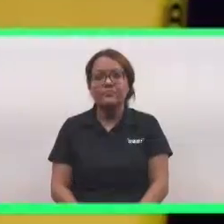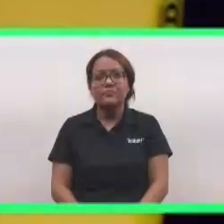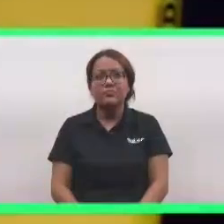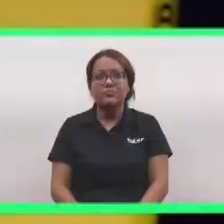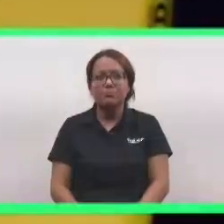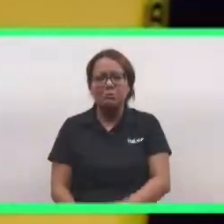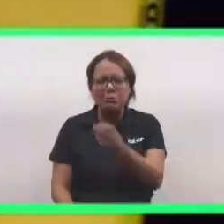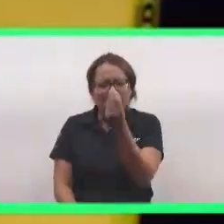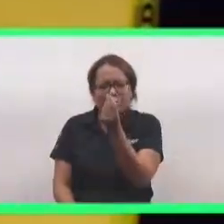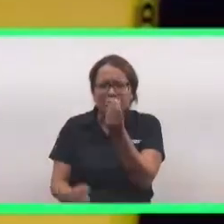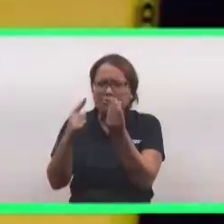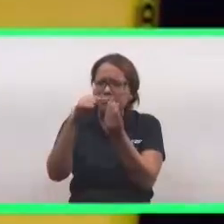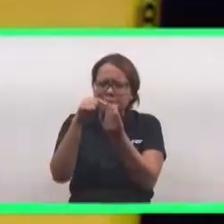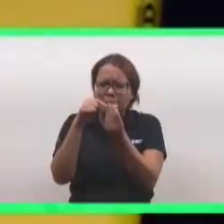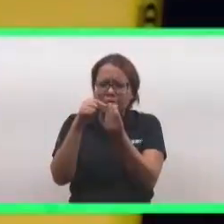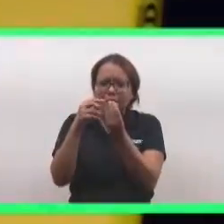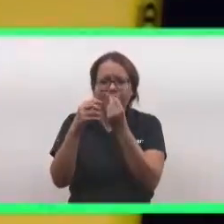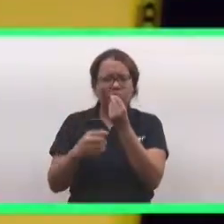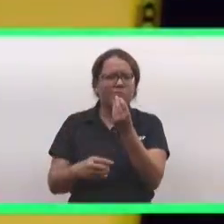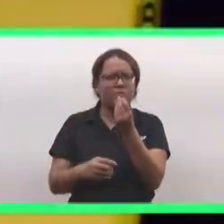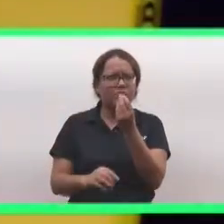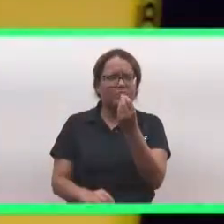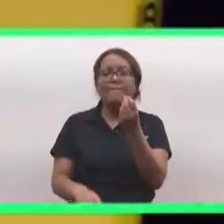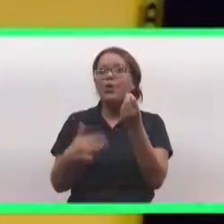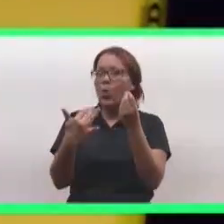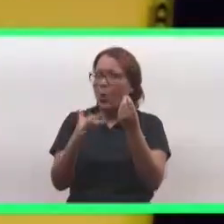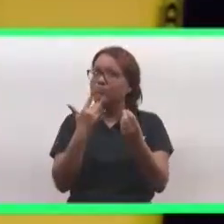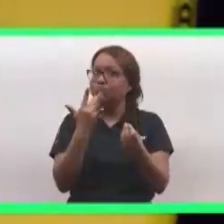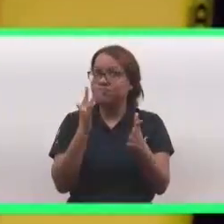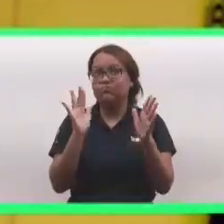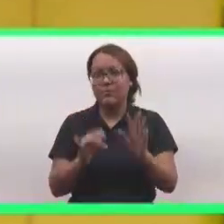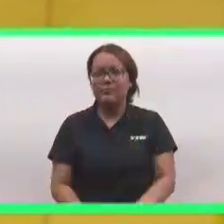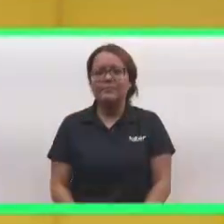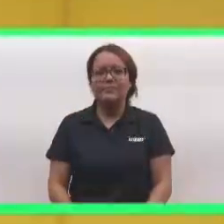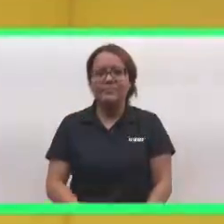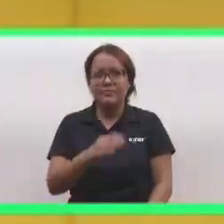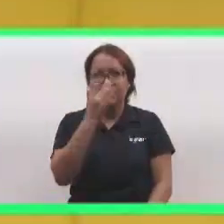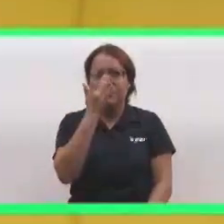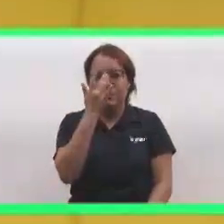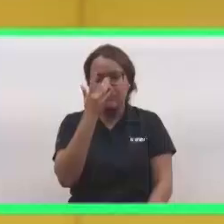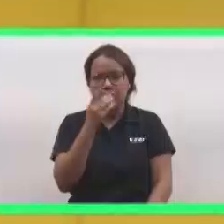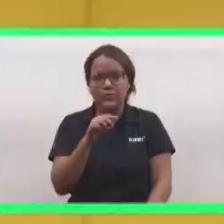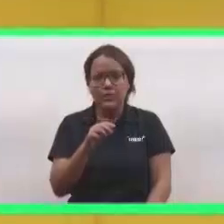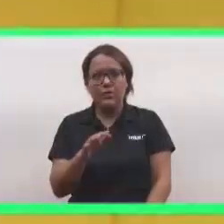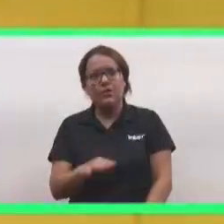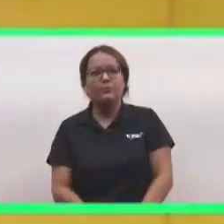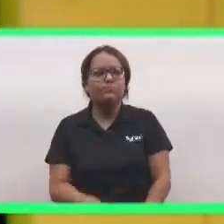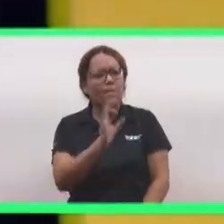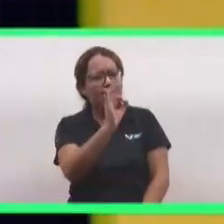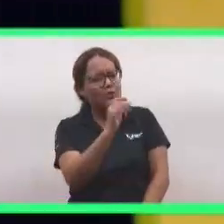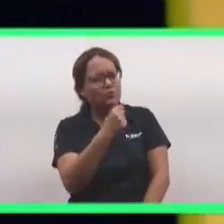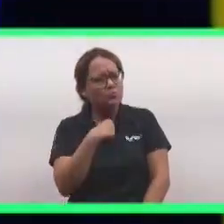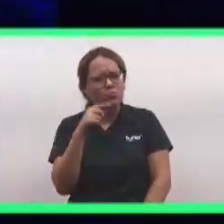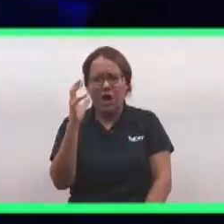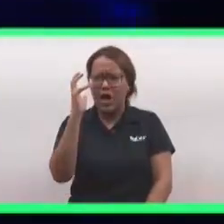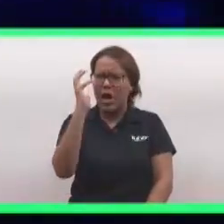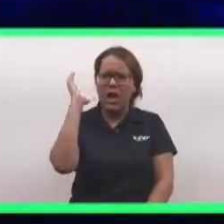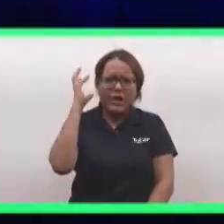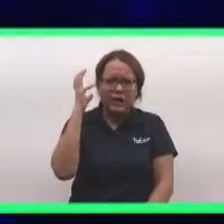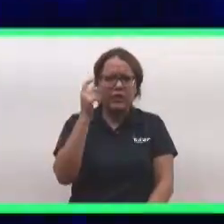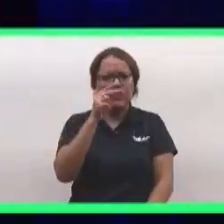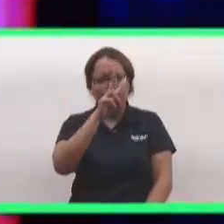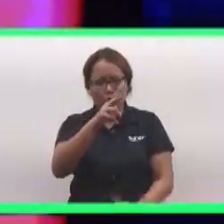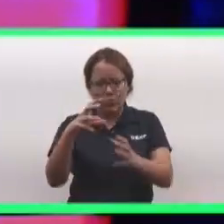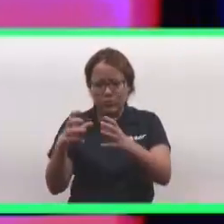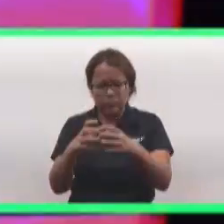Así negritas, pero buenas. Entonces paramos en un pueblo y sale el OSNI. Vea, pastor, yo cuando voy a la radio me como dos cajitas y